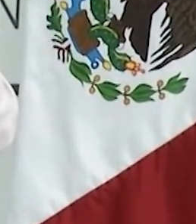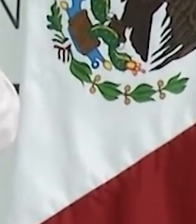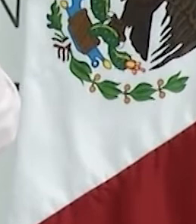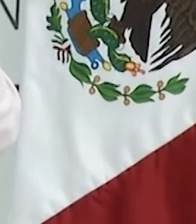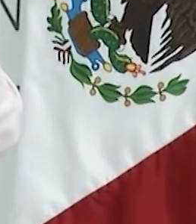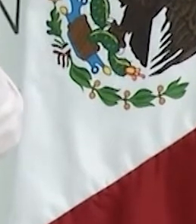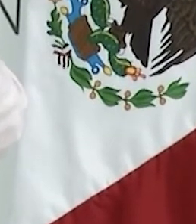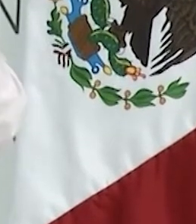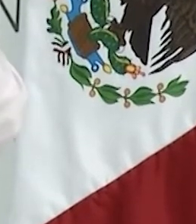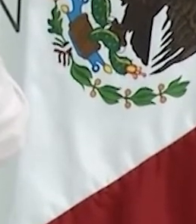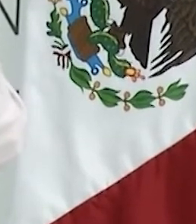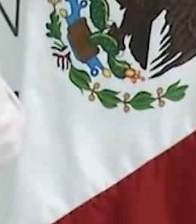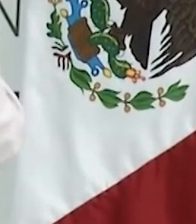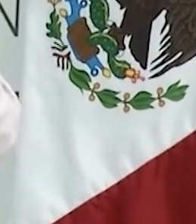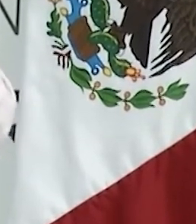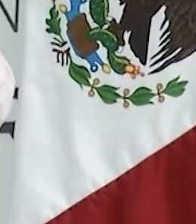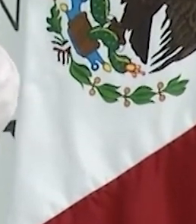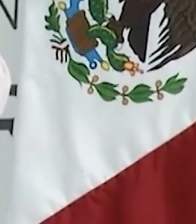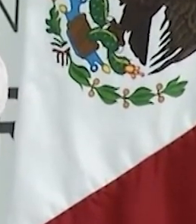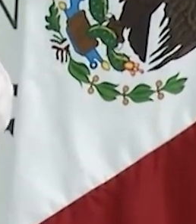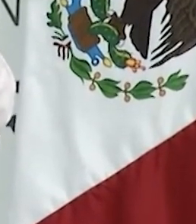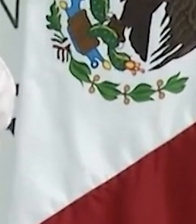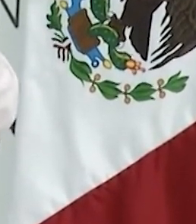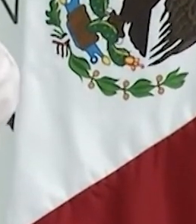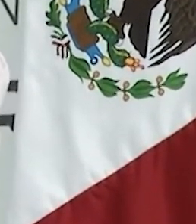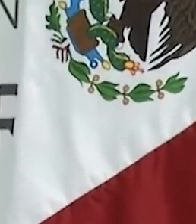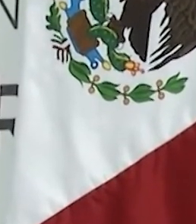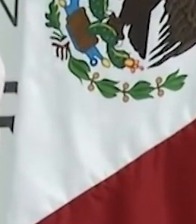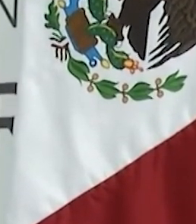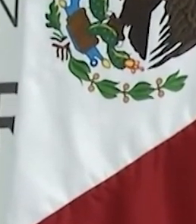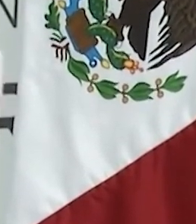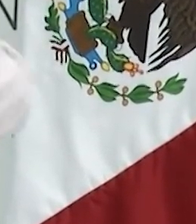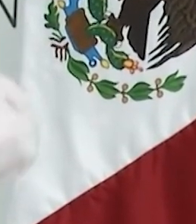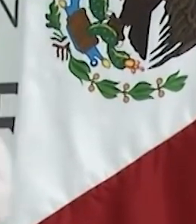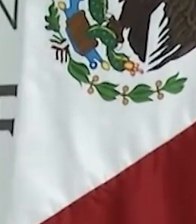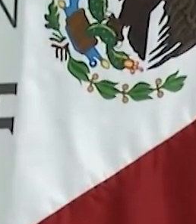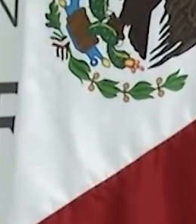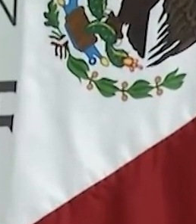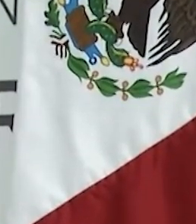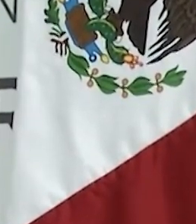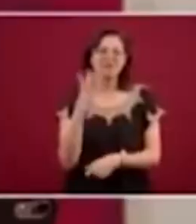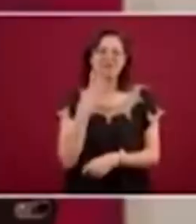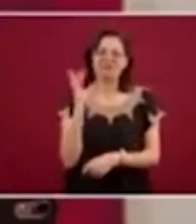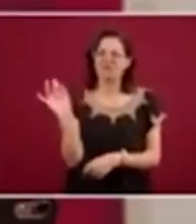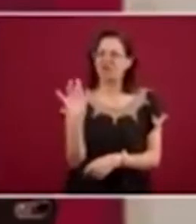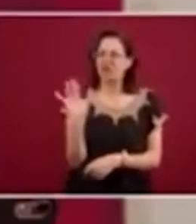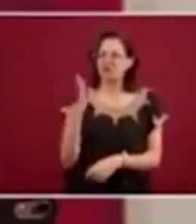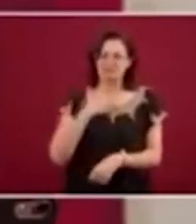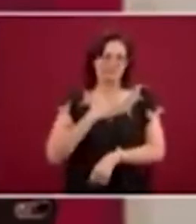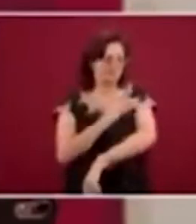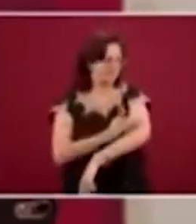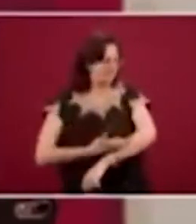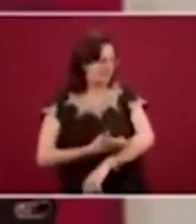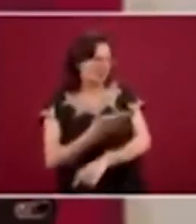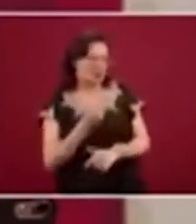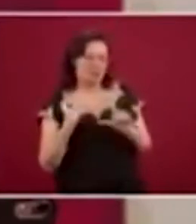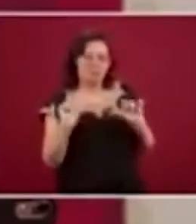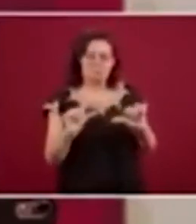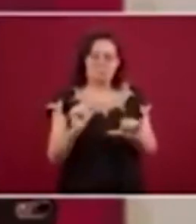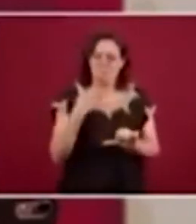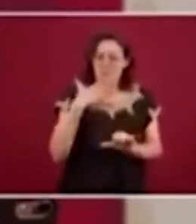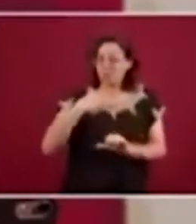problema. No digo lo mismo del maestro Ferrer, porque me atiende una llamada y me resuelve el problema. Que